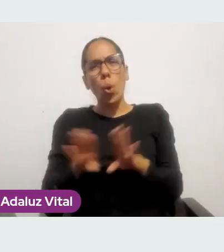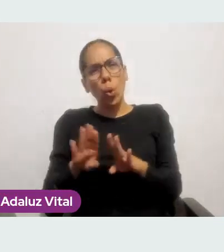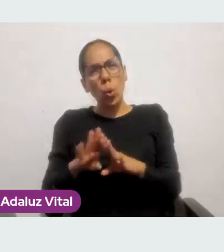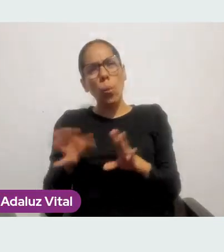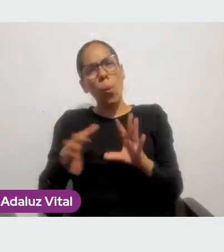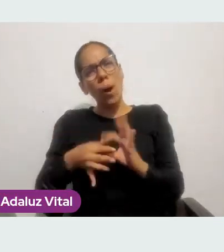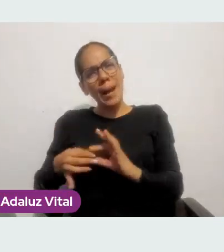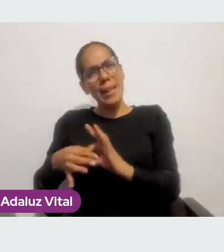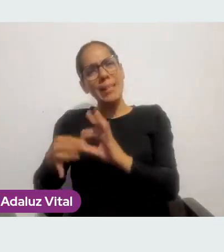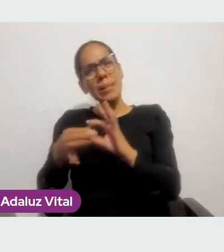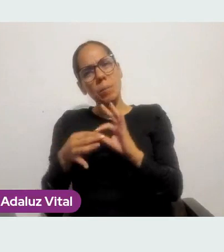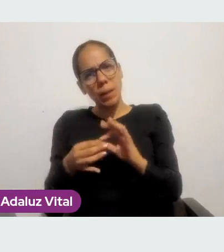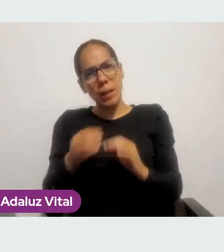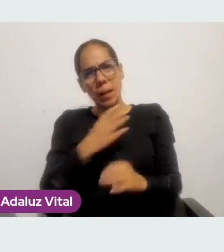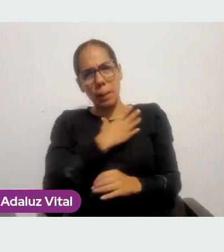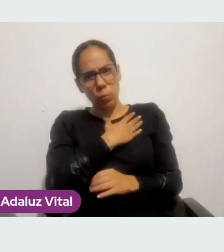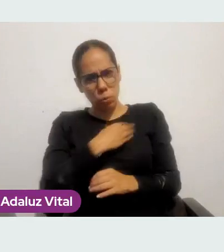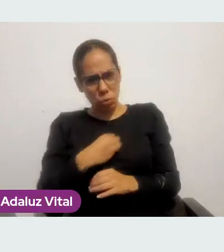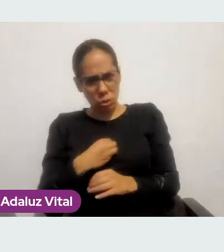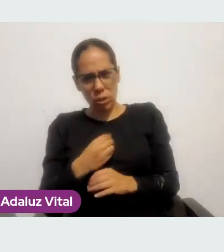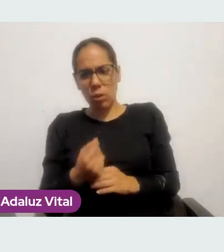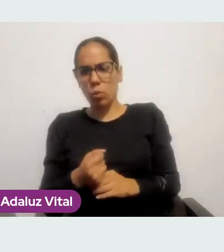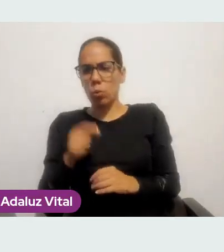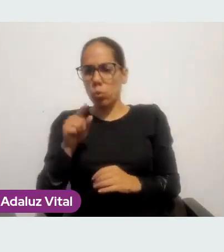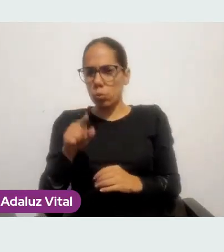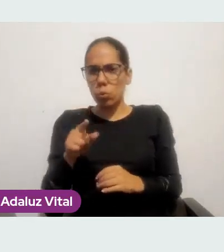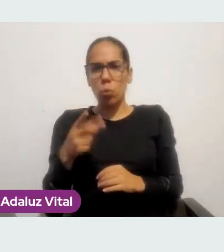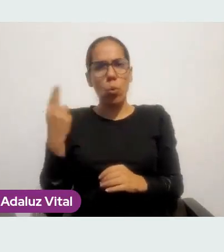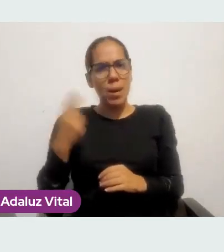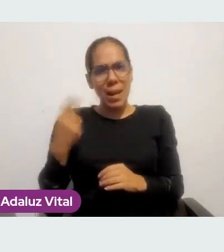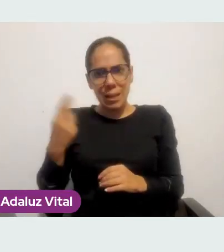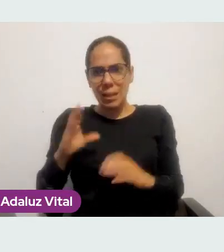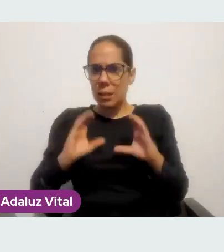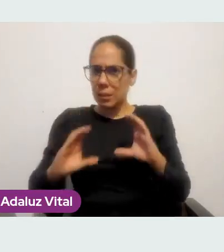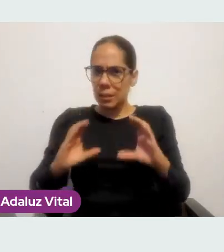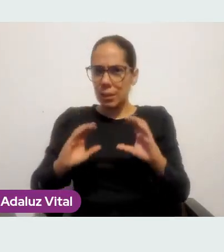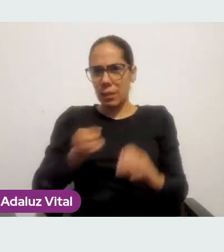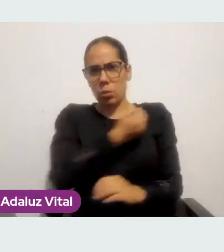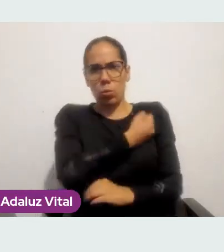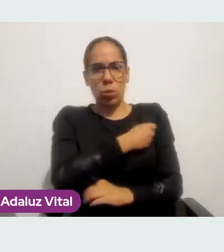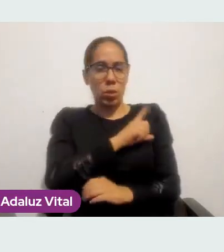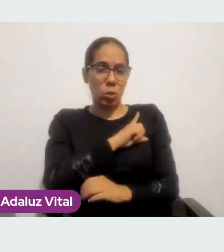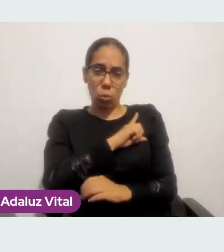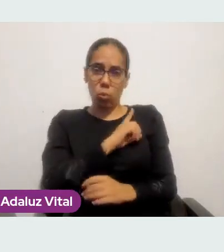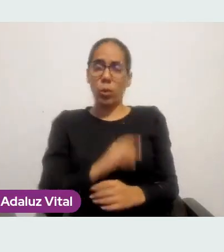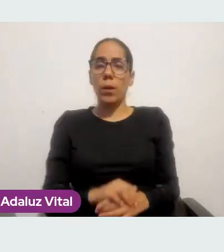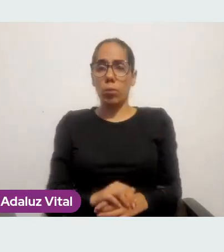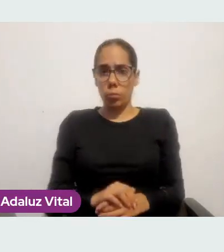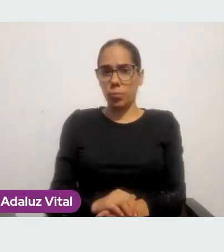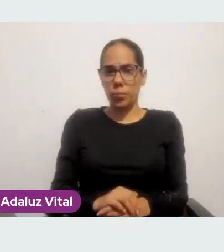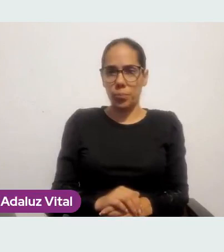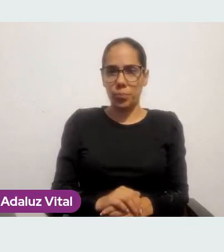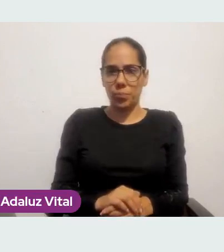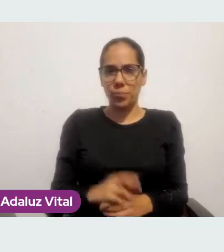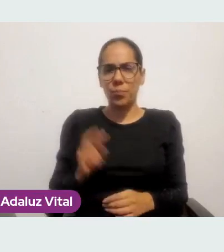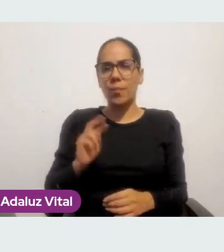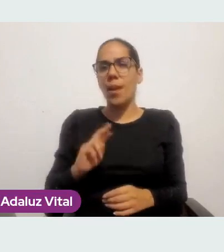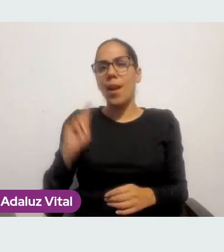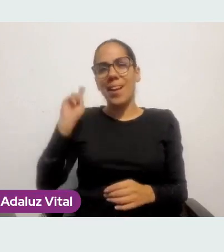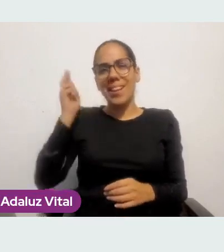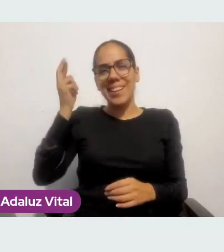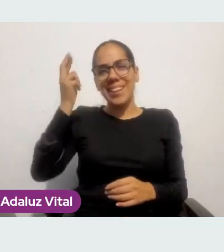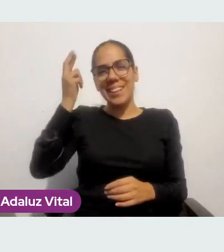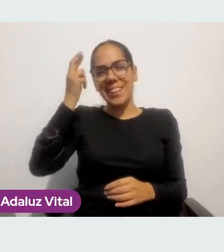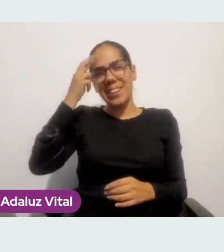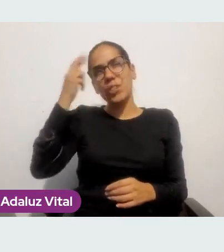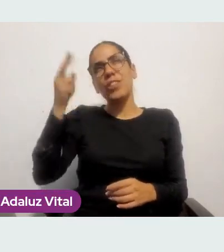En ocasiones que doy clase, yo le digo a mis alumnos algo muy importante. Todo mundo nació para